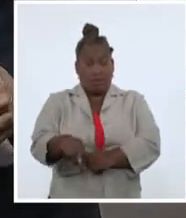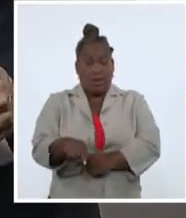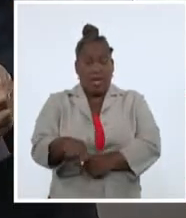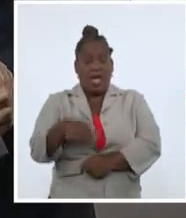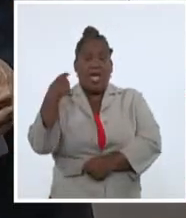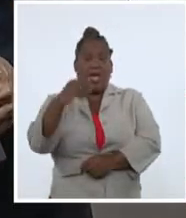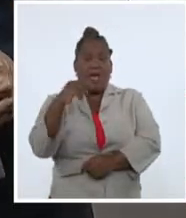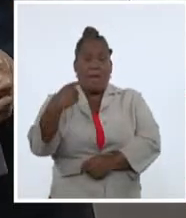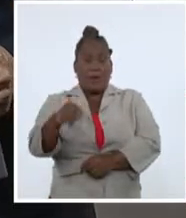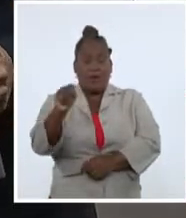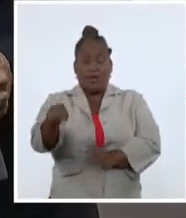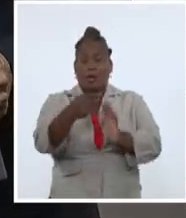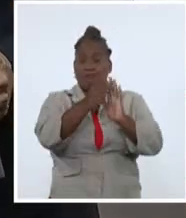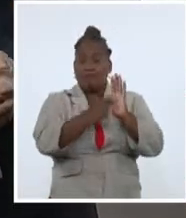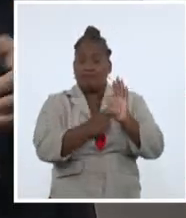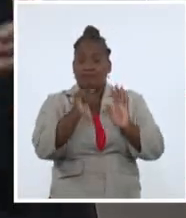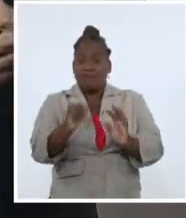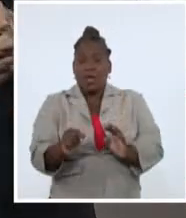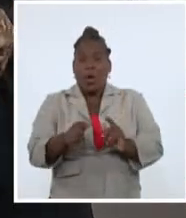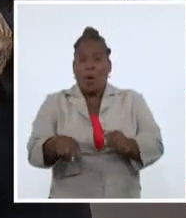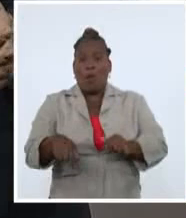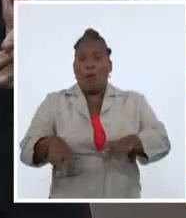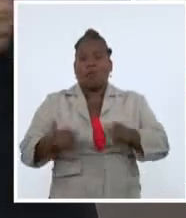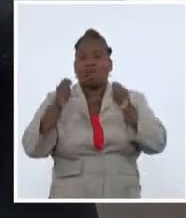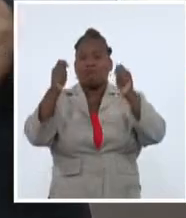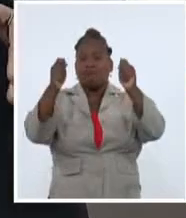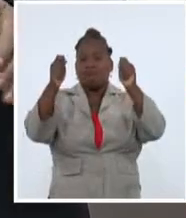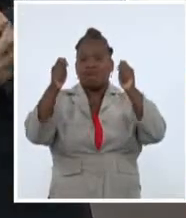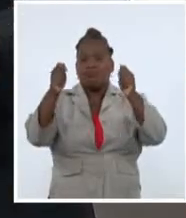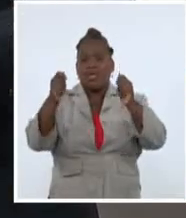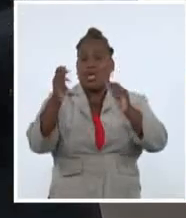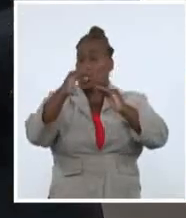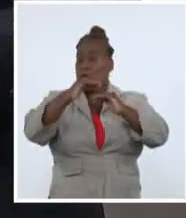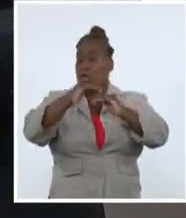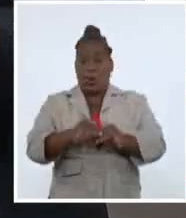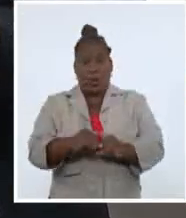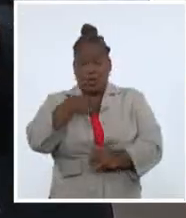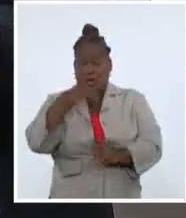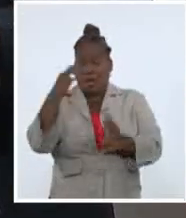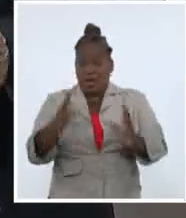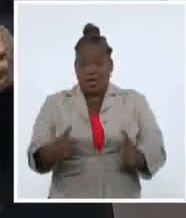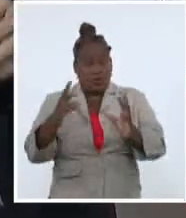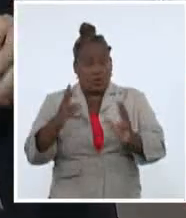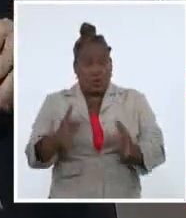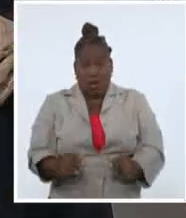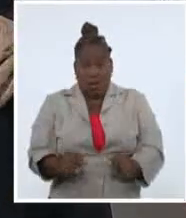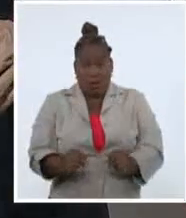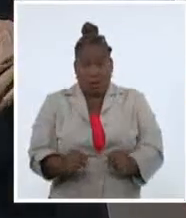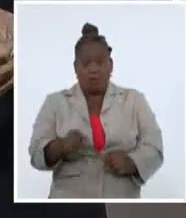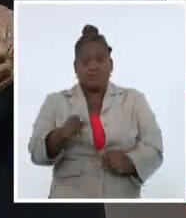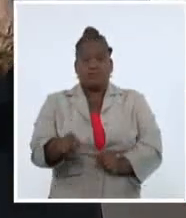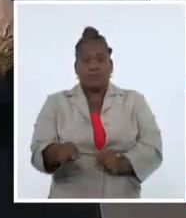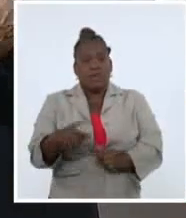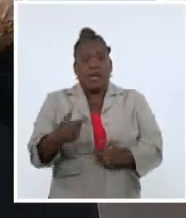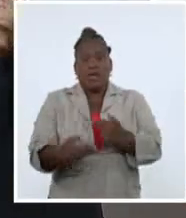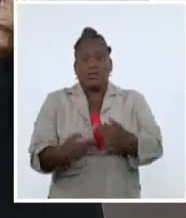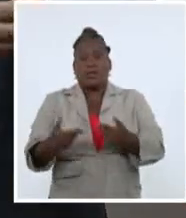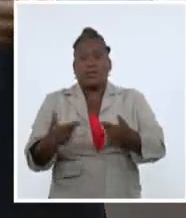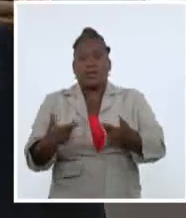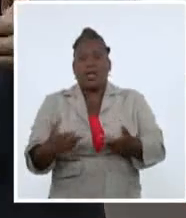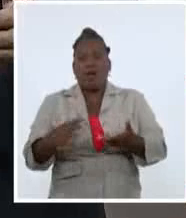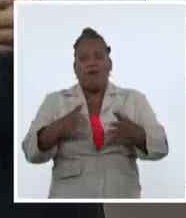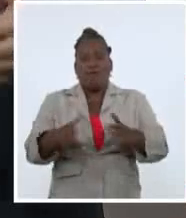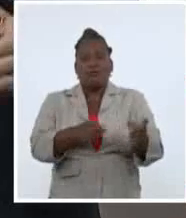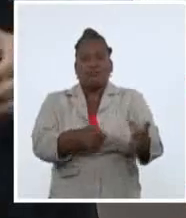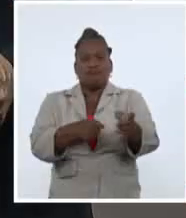explotar estos elementos a través de la subversión y cuando ésta no conduzca a los resultados estratégicos deseados, recurrir entonces al conflicto